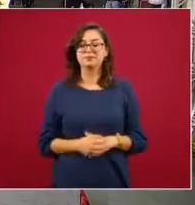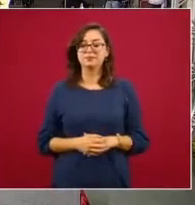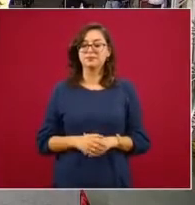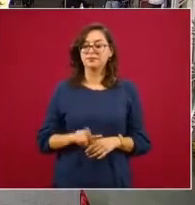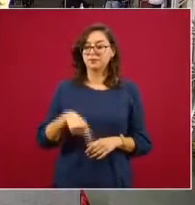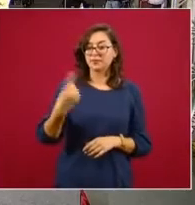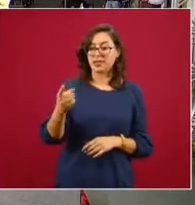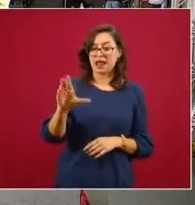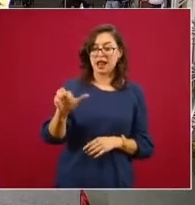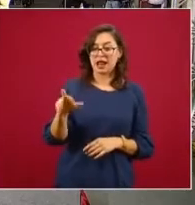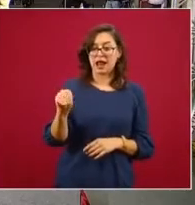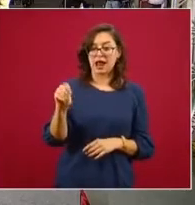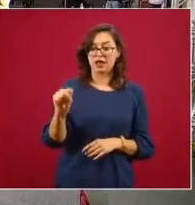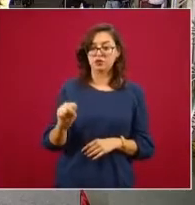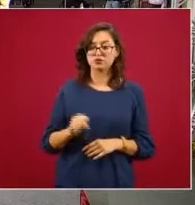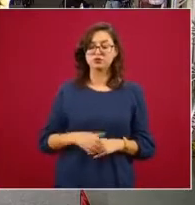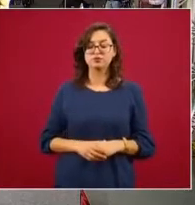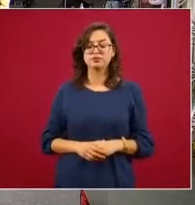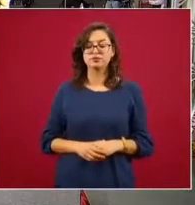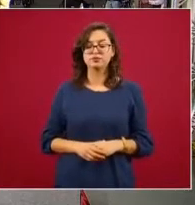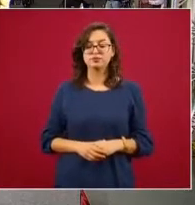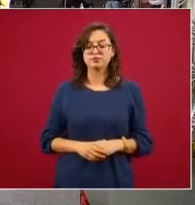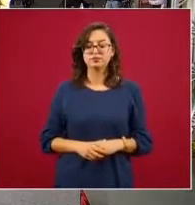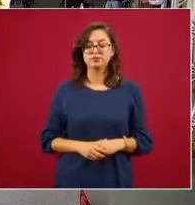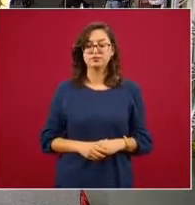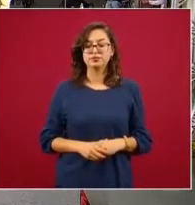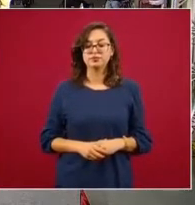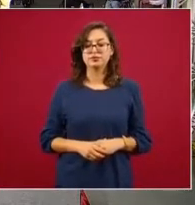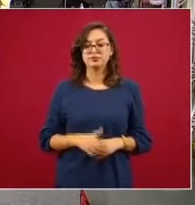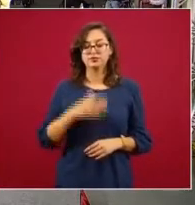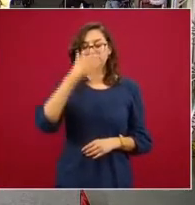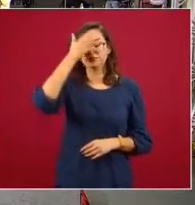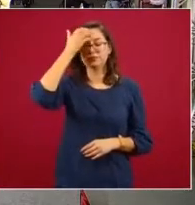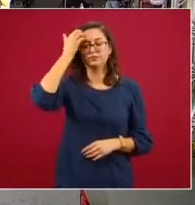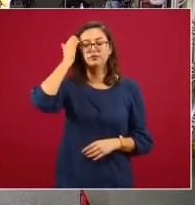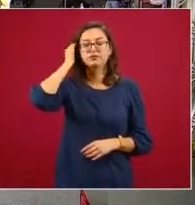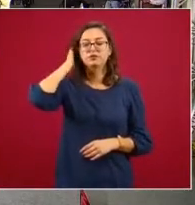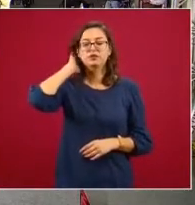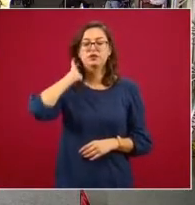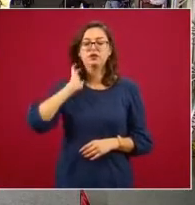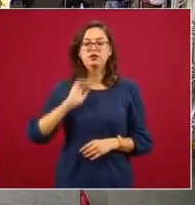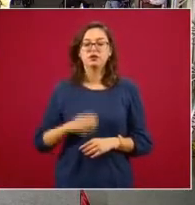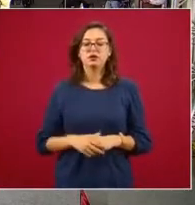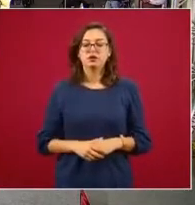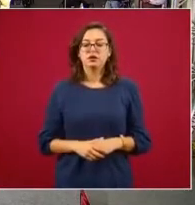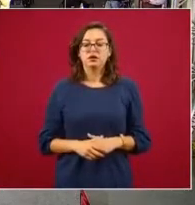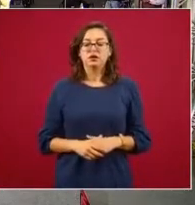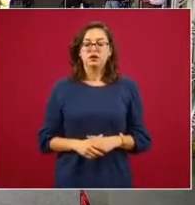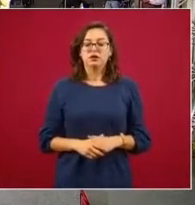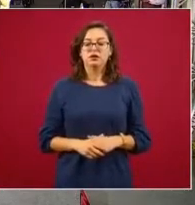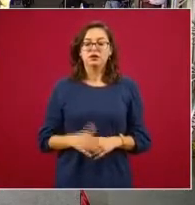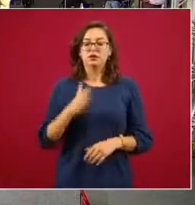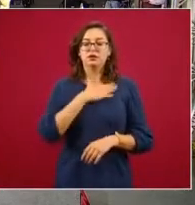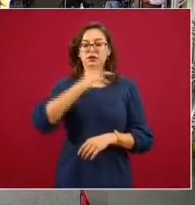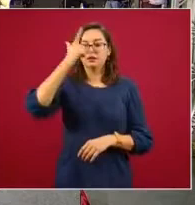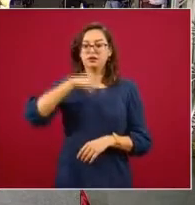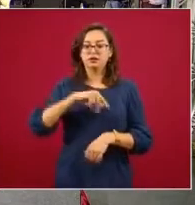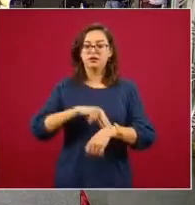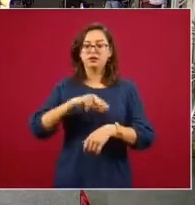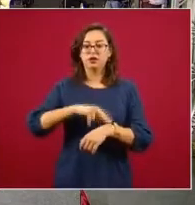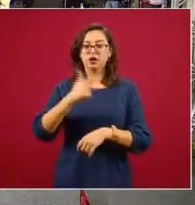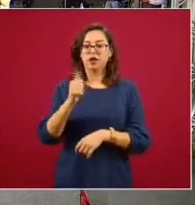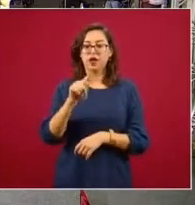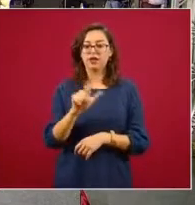gracias. Carlos, de 1+1, por favor, Carlos Hernández, si nos pasamos. Gracias. Buenas noches, doctor Gatell, buenas noches,